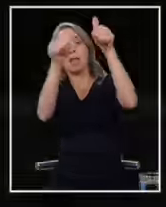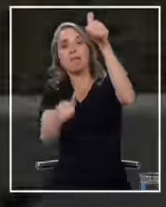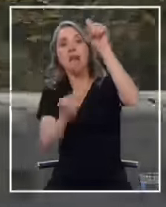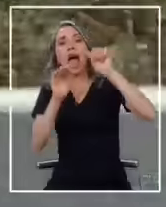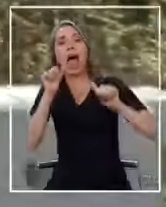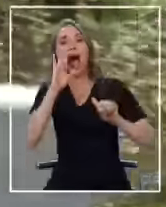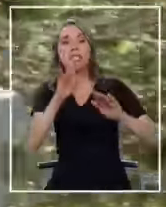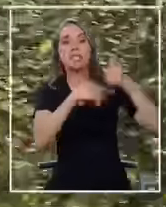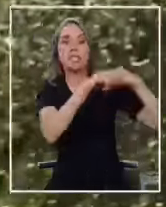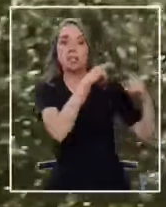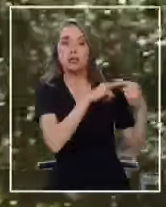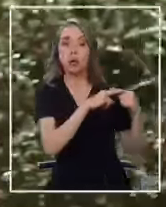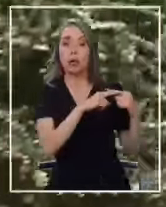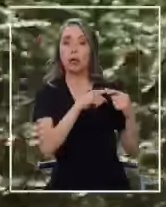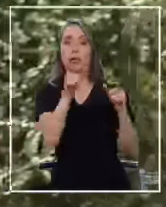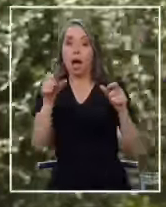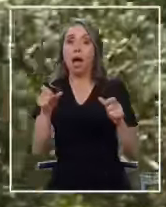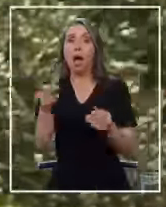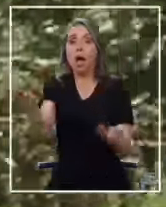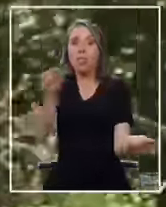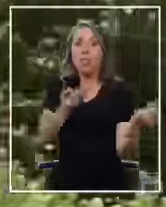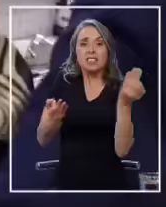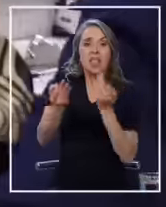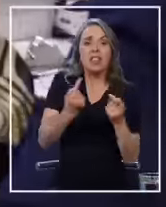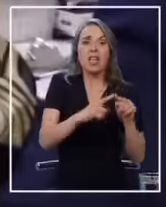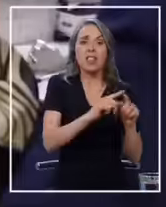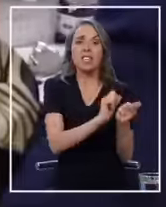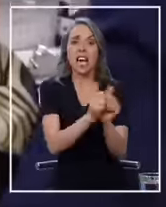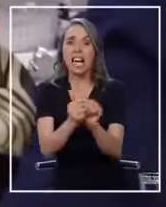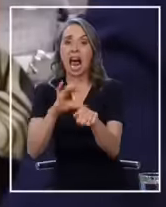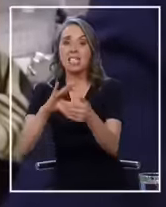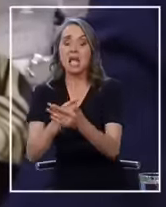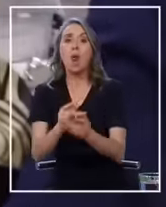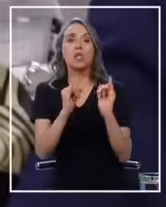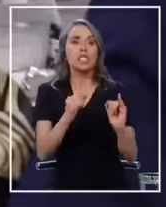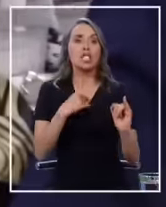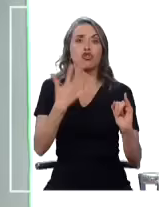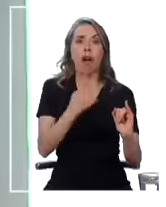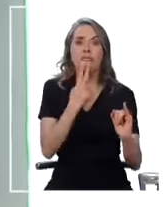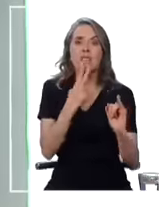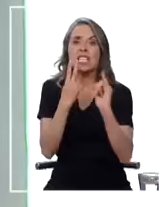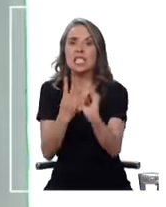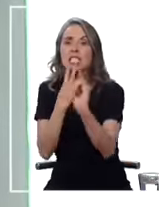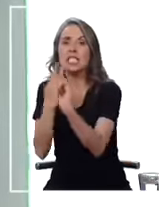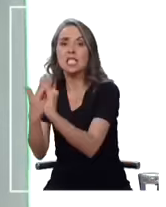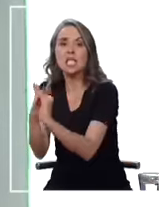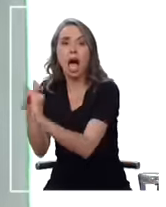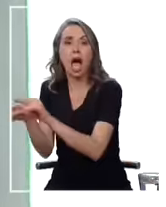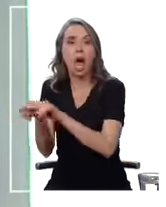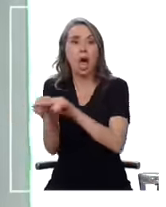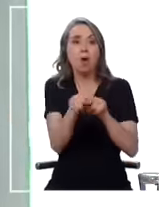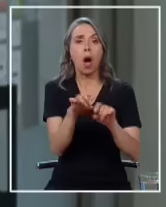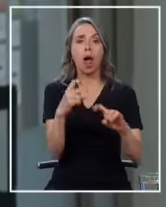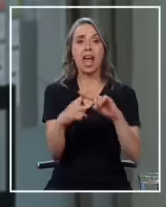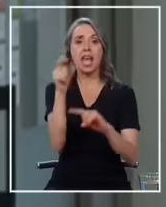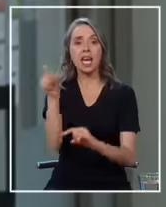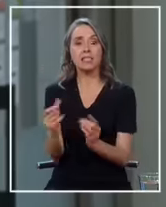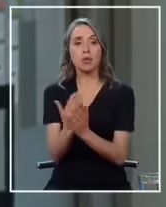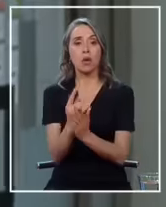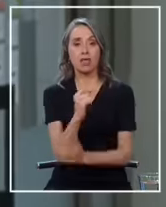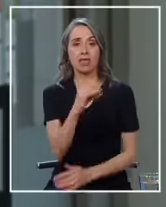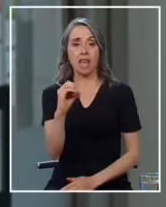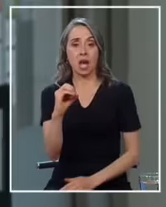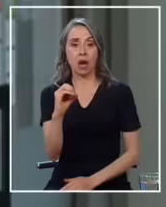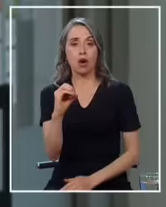así. Vivencias que son transversales en distintas carreras del área de la salud. Una ex estudiante de terapia ocupacional, que